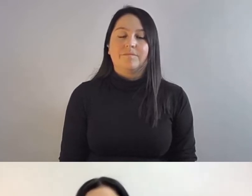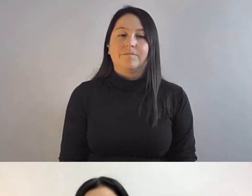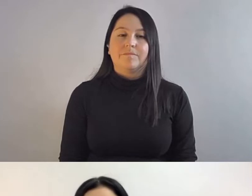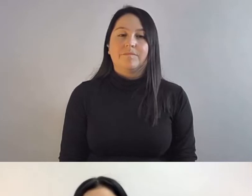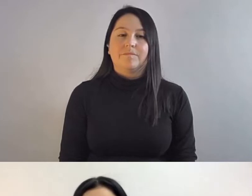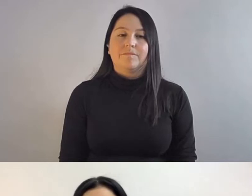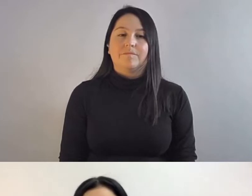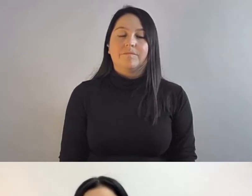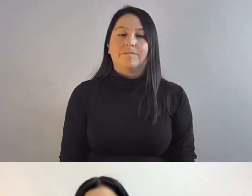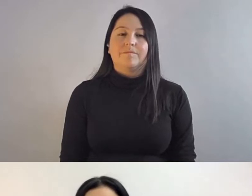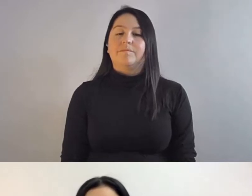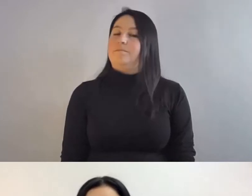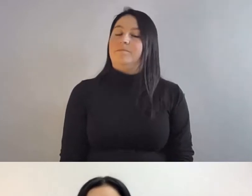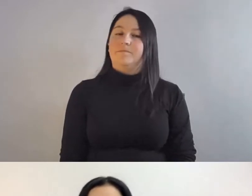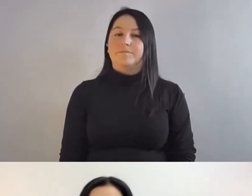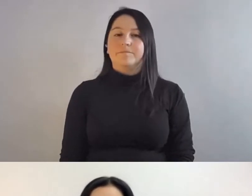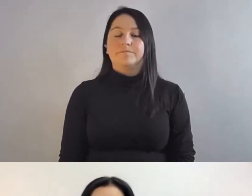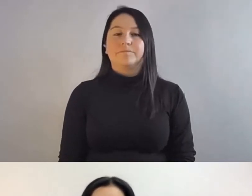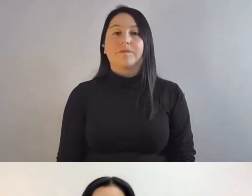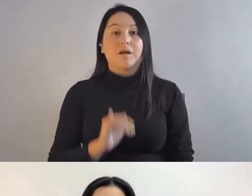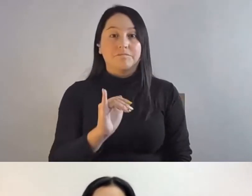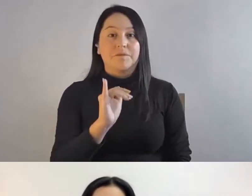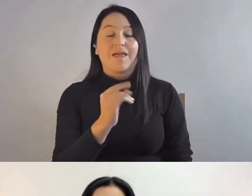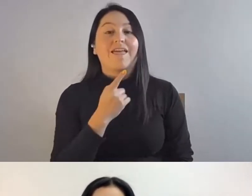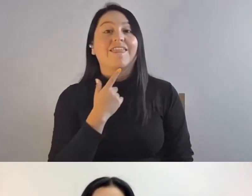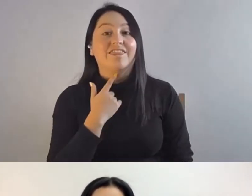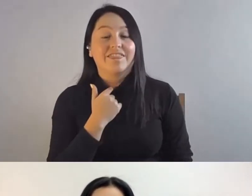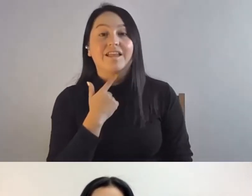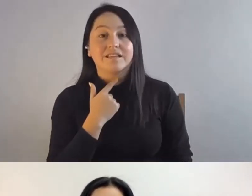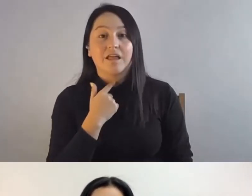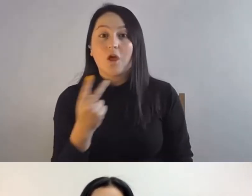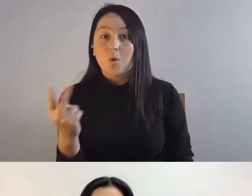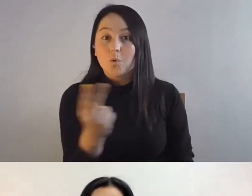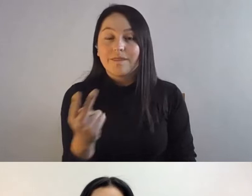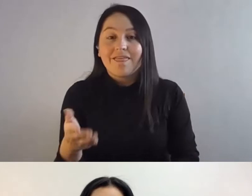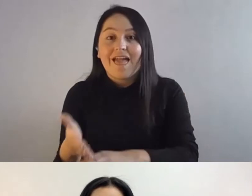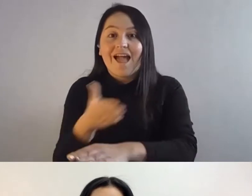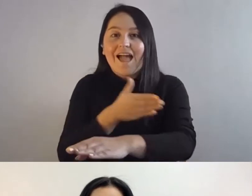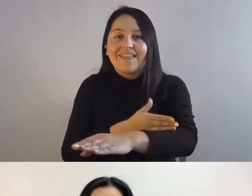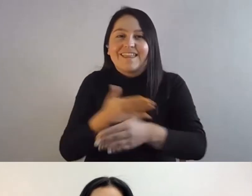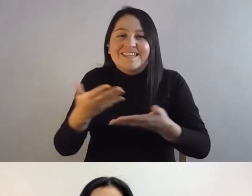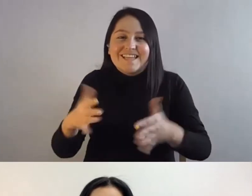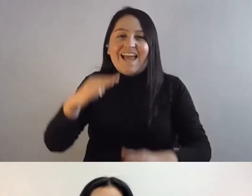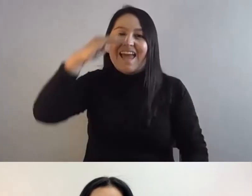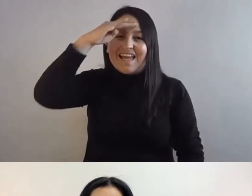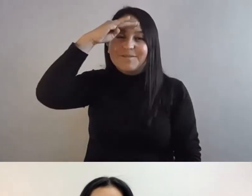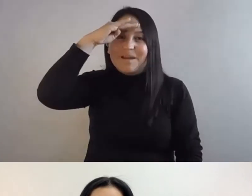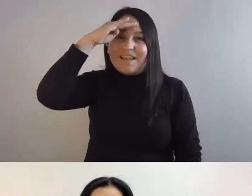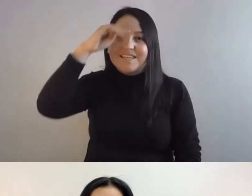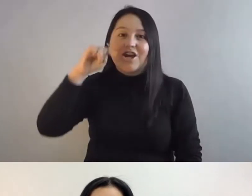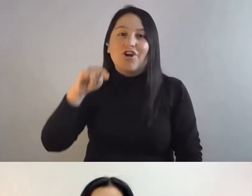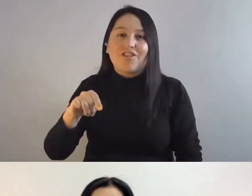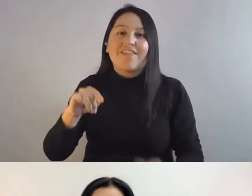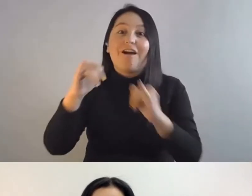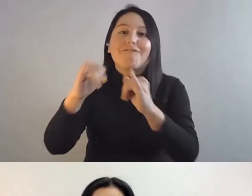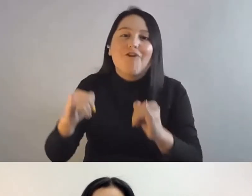jurídica, Eso es etcétera. interesante porque ustedes han tenido experiencias previas con este formato de capacitación, ¿cierto?